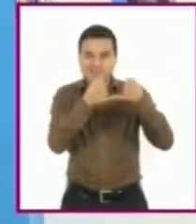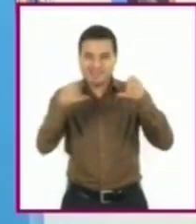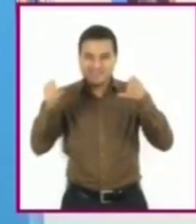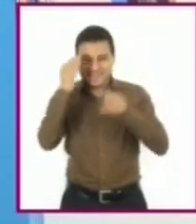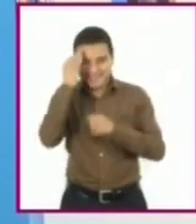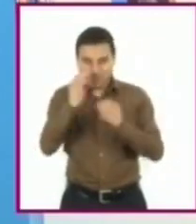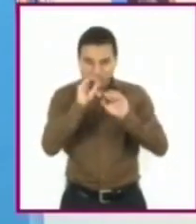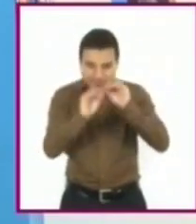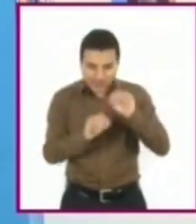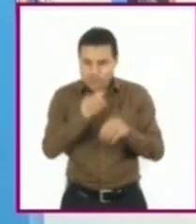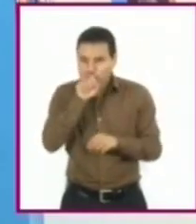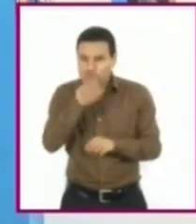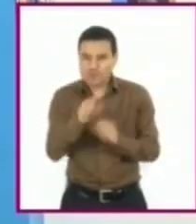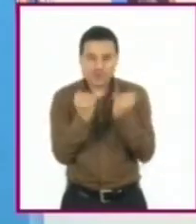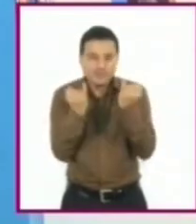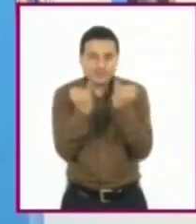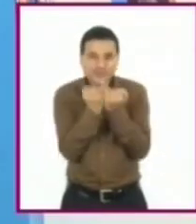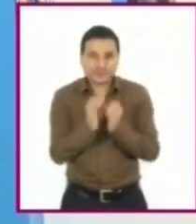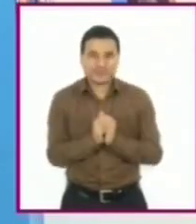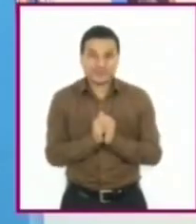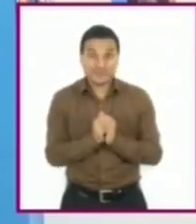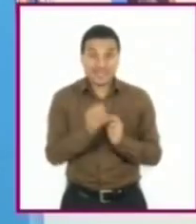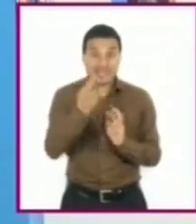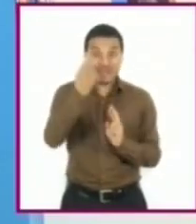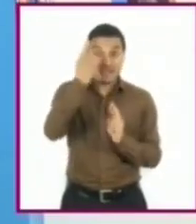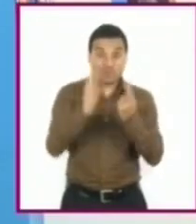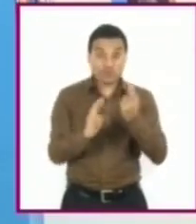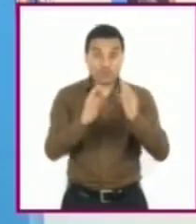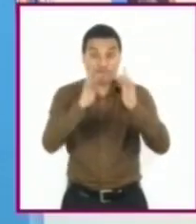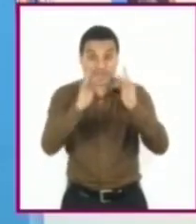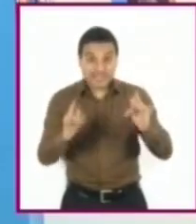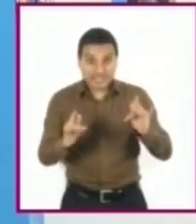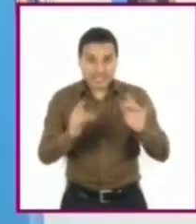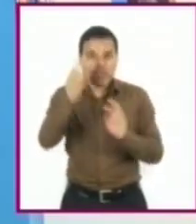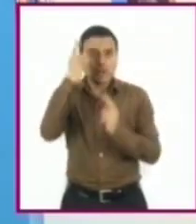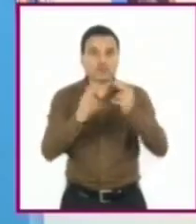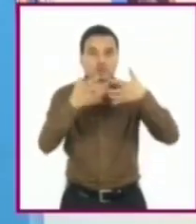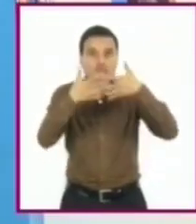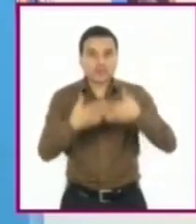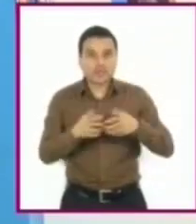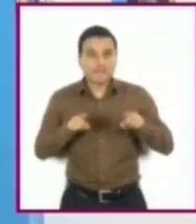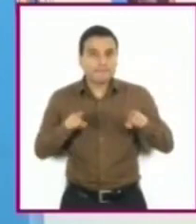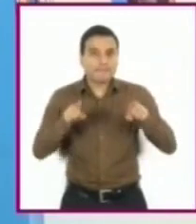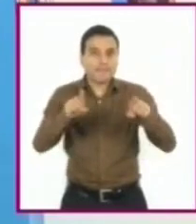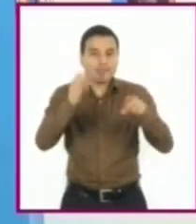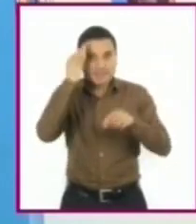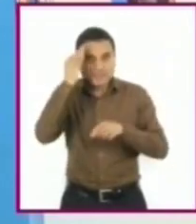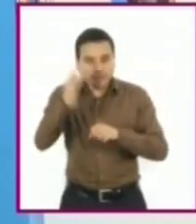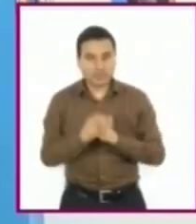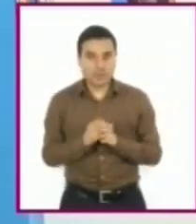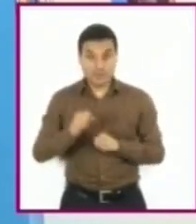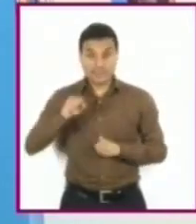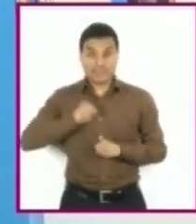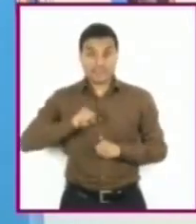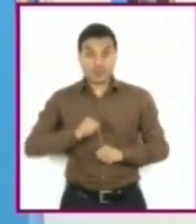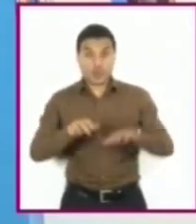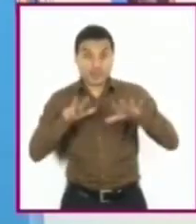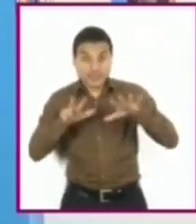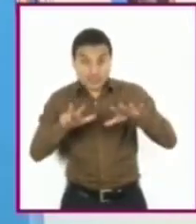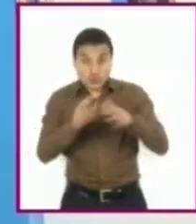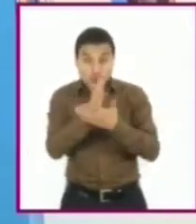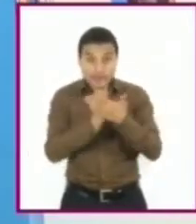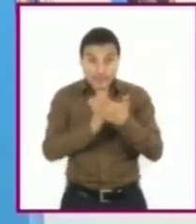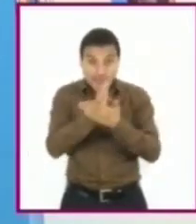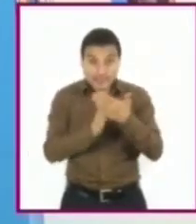que al mismo tiempo transcurría la Revolución Industrial. La segunda mitad del siglo XVIII fue una época de revoluciones